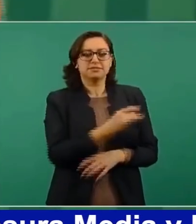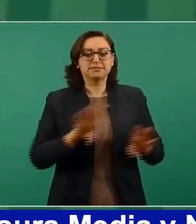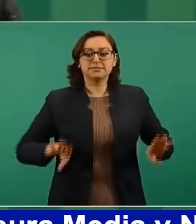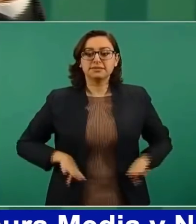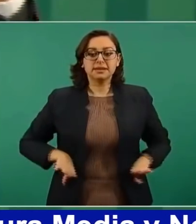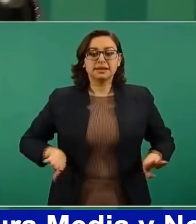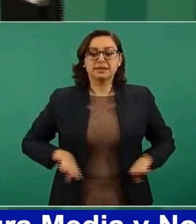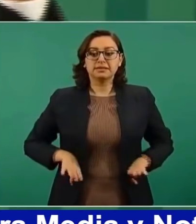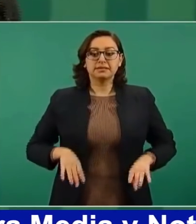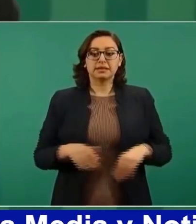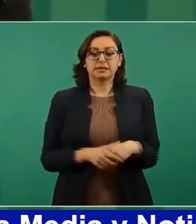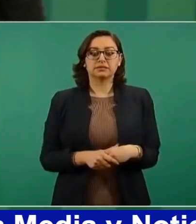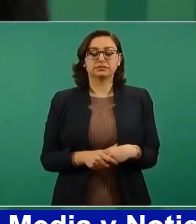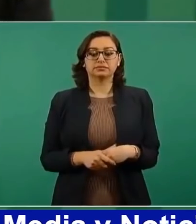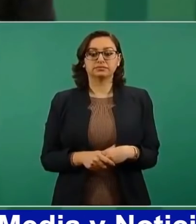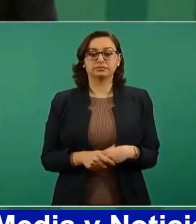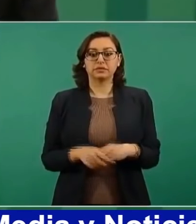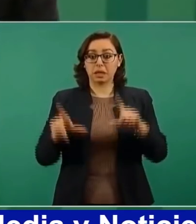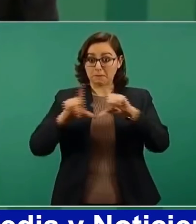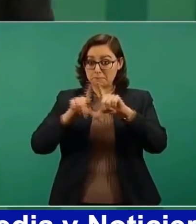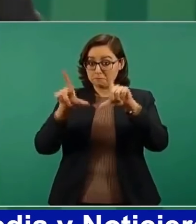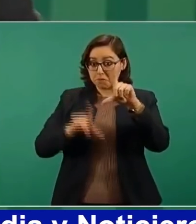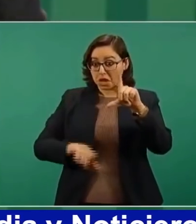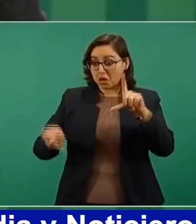o México surgió de la nada